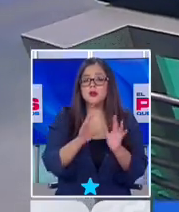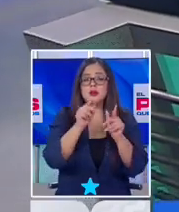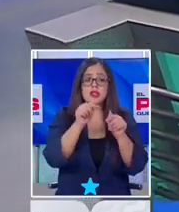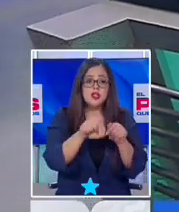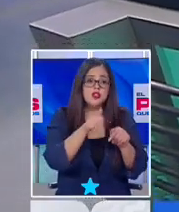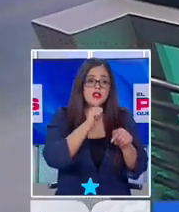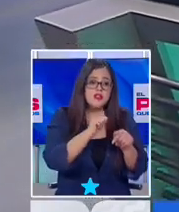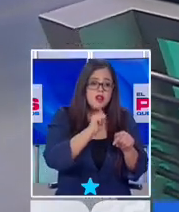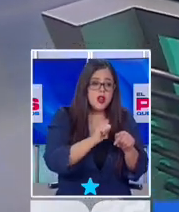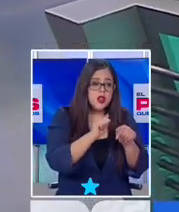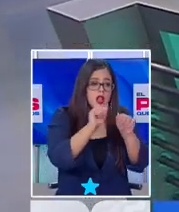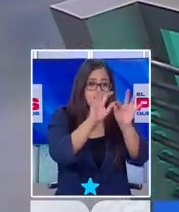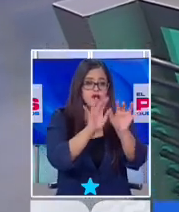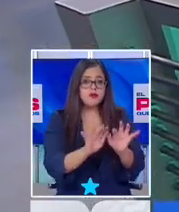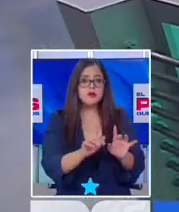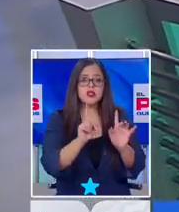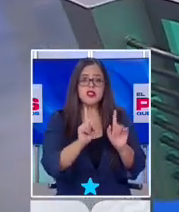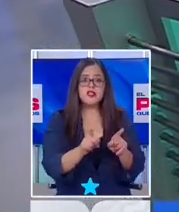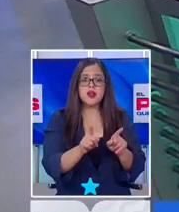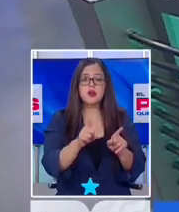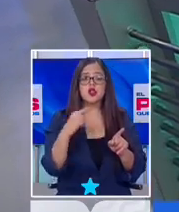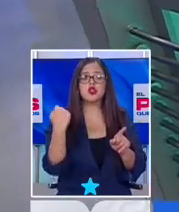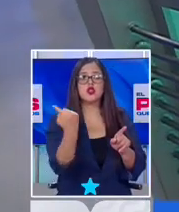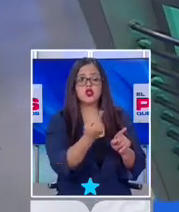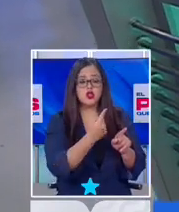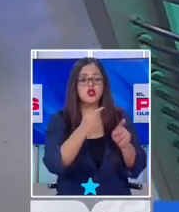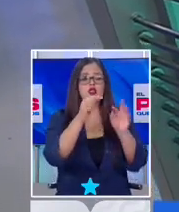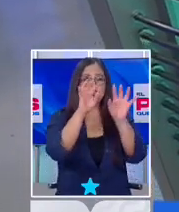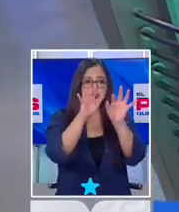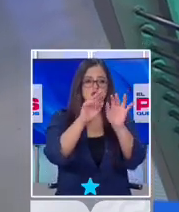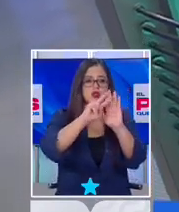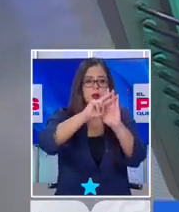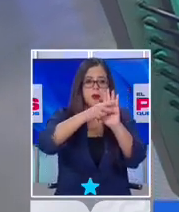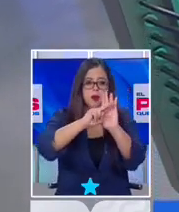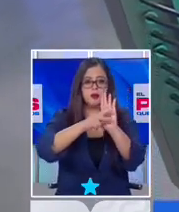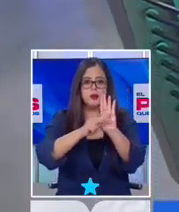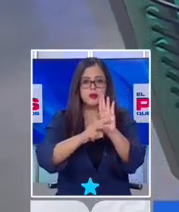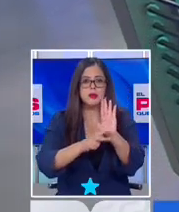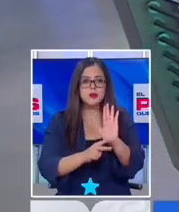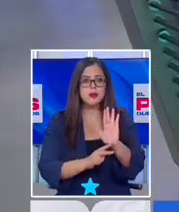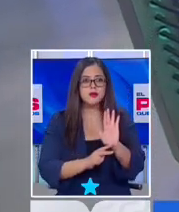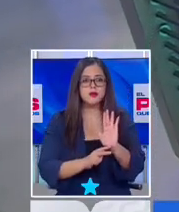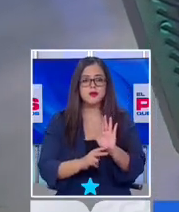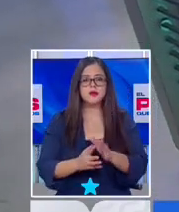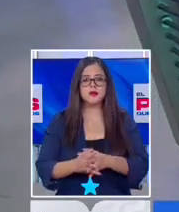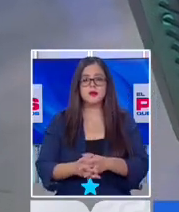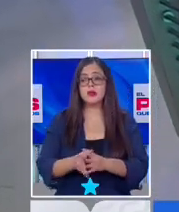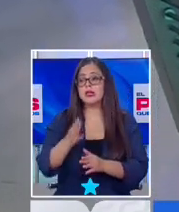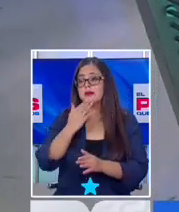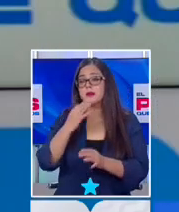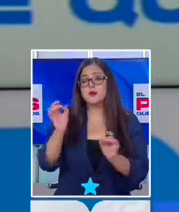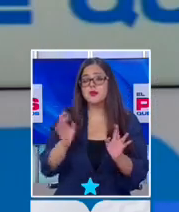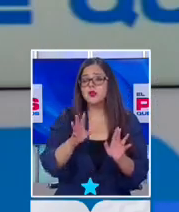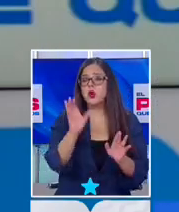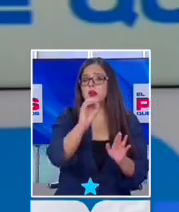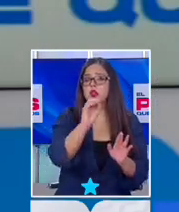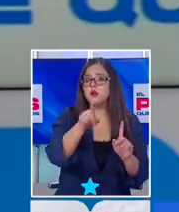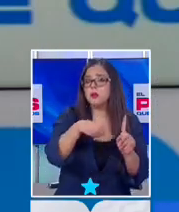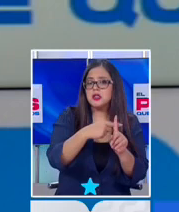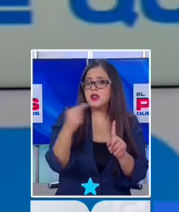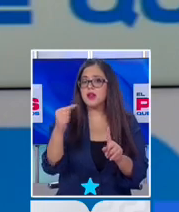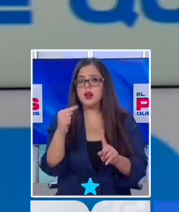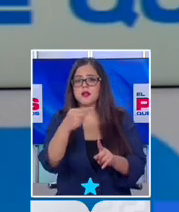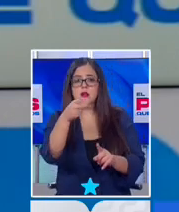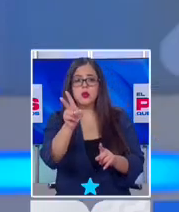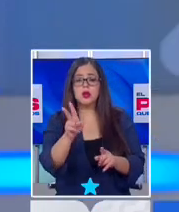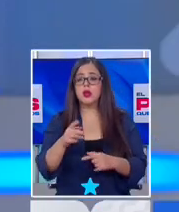queda tan bien como debería tendremos que tomarlo nosotros y lo reformando en el camino bueno si nos van a bien lo toman mal olave como que yo